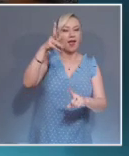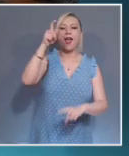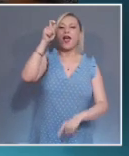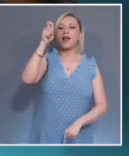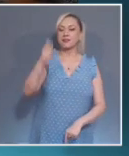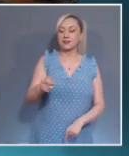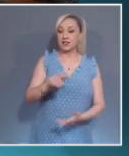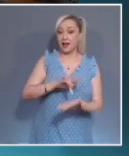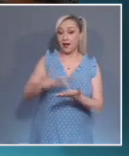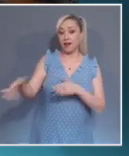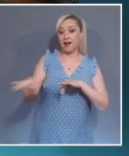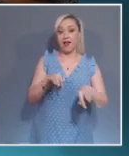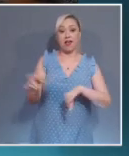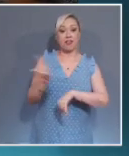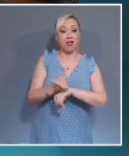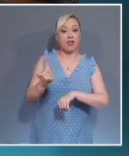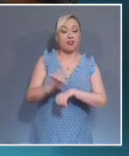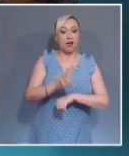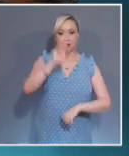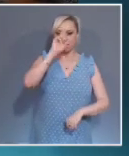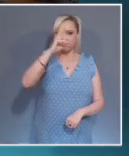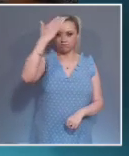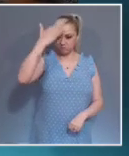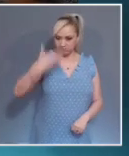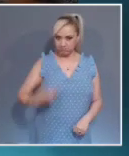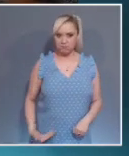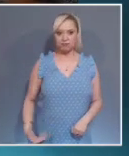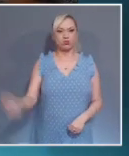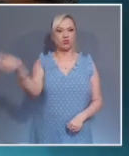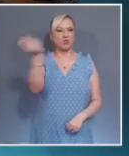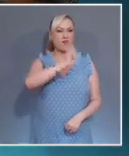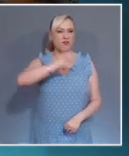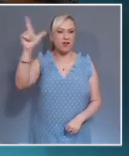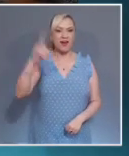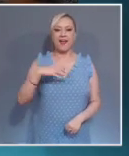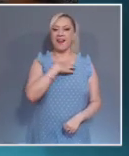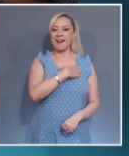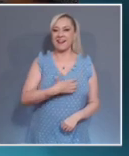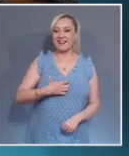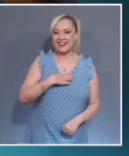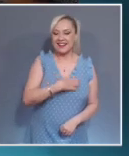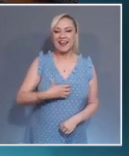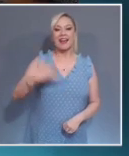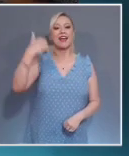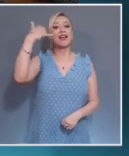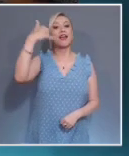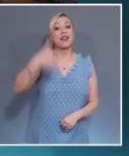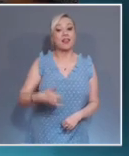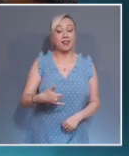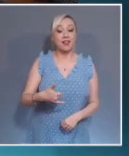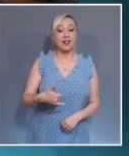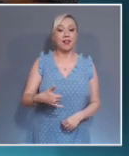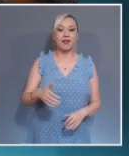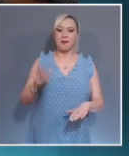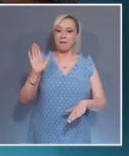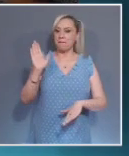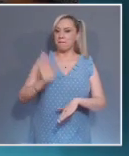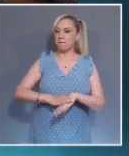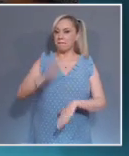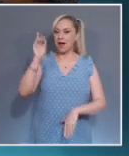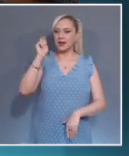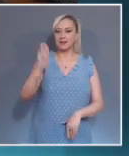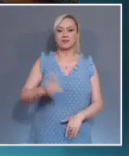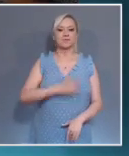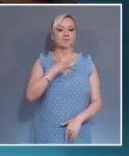dignidad, profesionalismo, alegría, pero sobre todo con la fortaleza que nos inspira